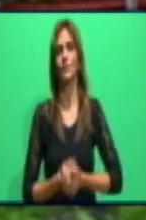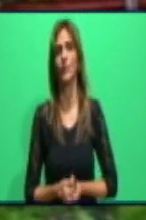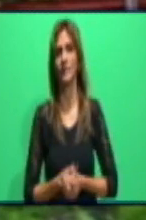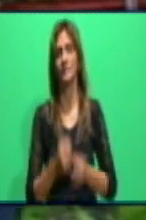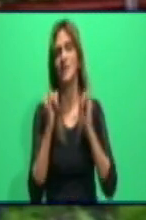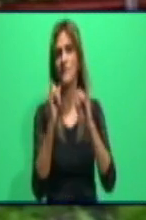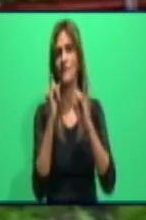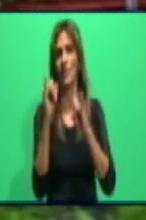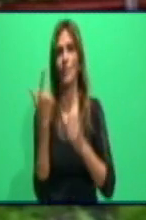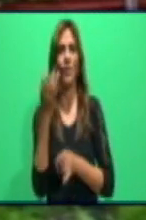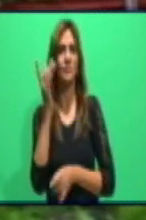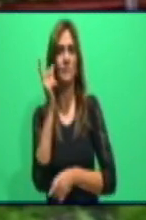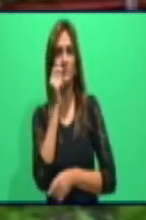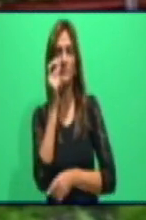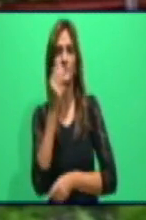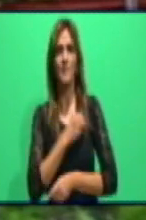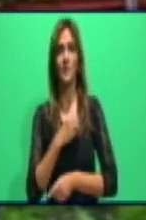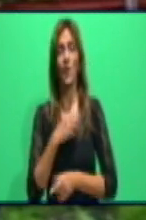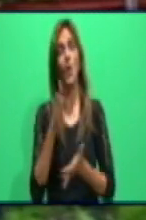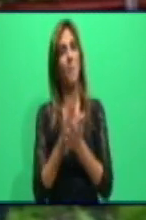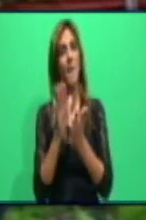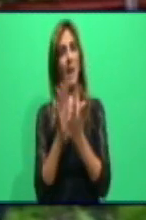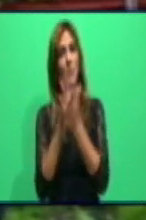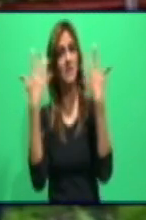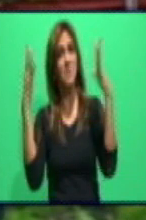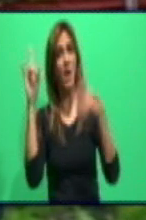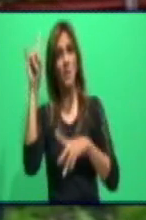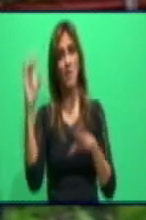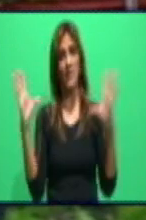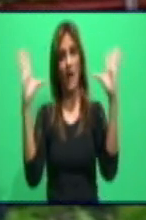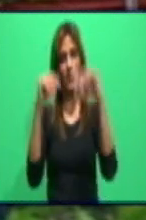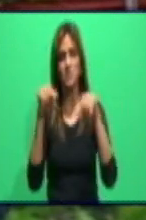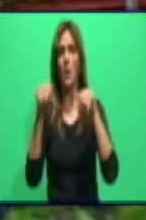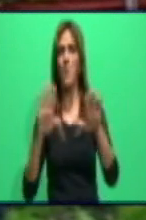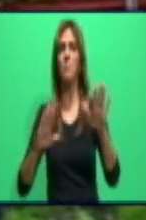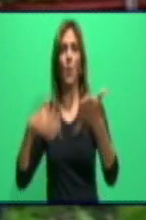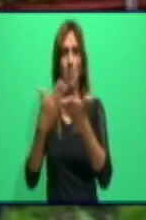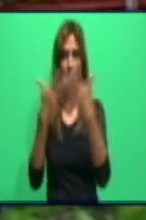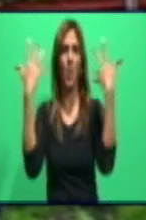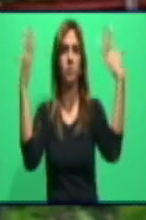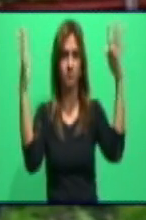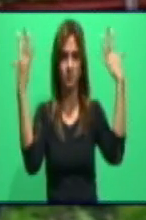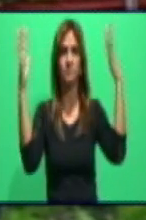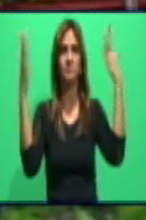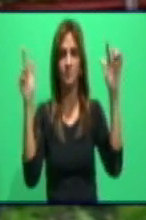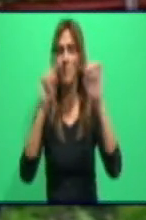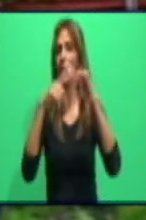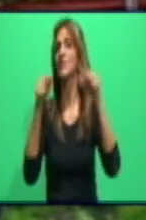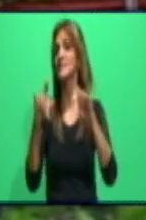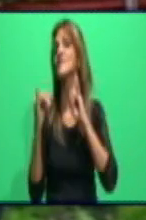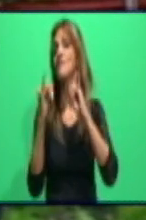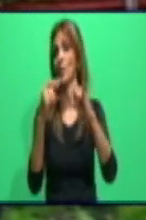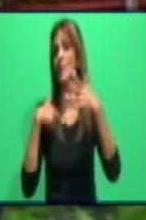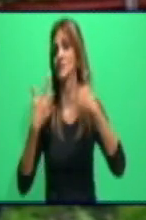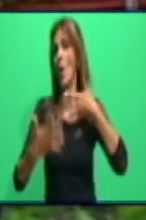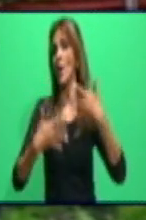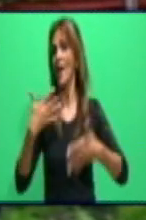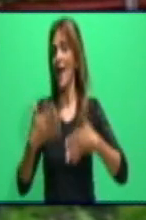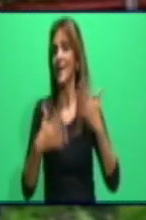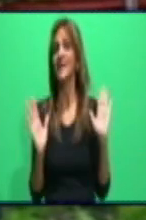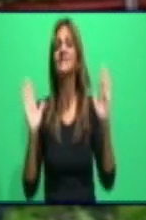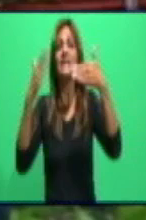aplaudimos a las 9 hoy yo le propongo despedir el programa aplaudiendo porque ese también es una noticia que alegra se cierra el evento